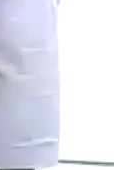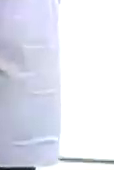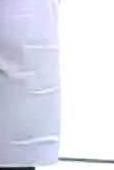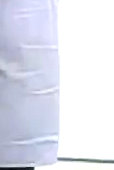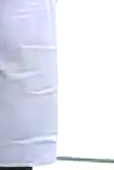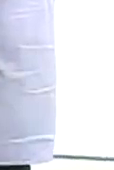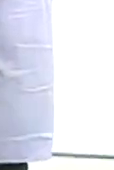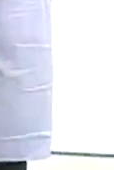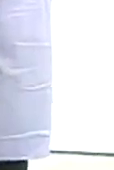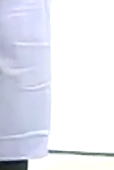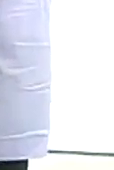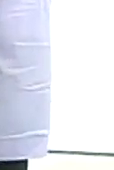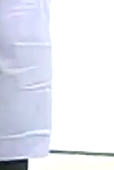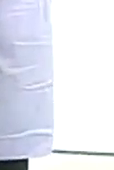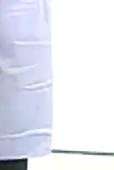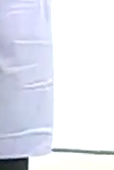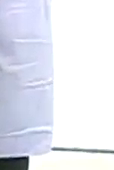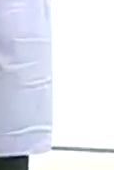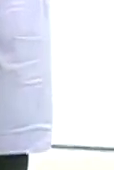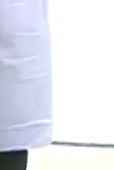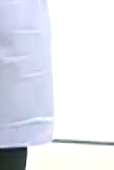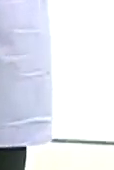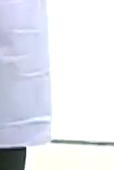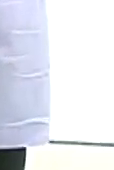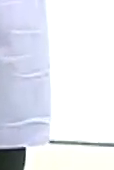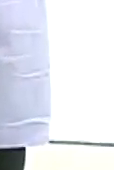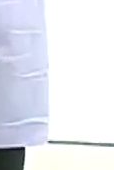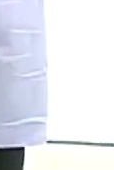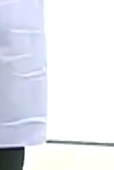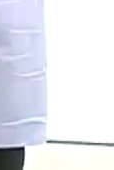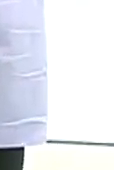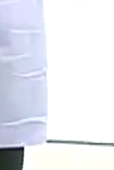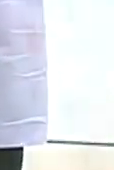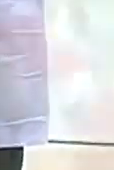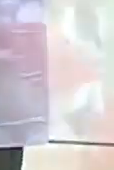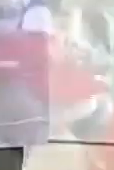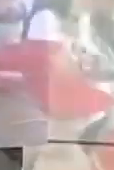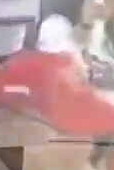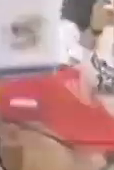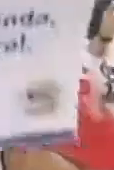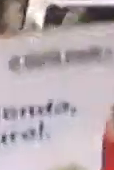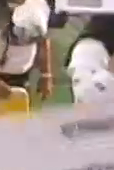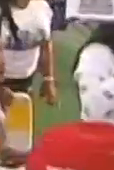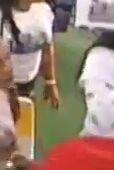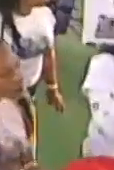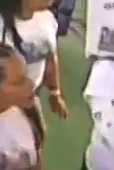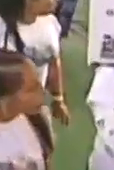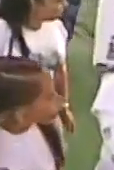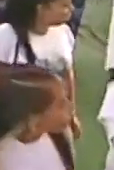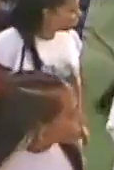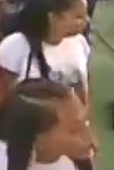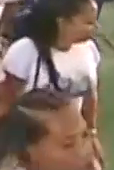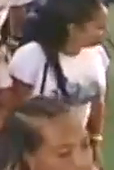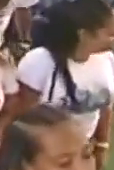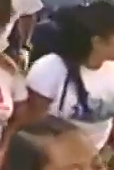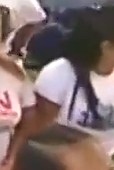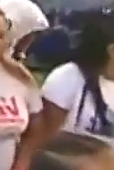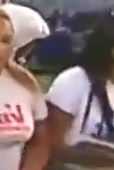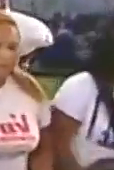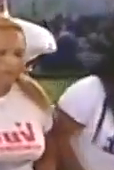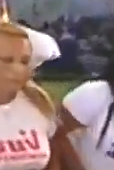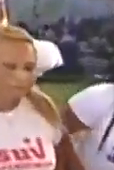Y de esta manera inicia la celebración del aniversario número 12 de la Gran Misión Vivienda Venezuela. Allí